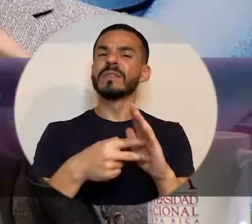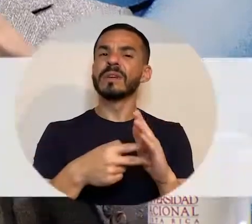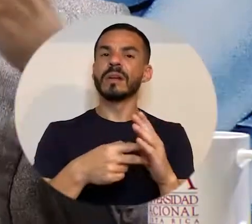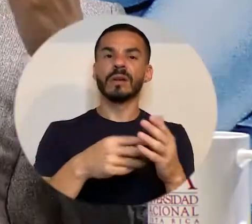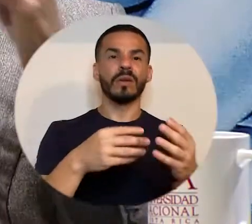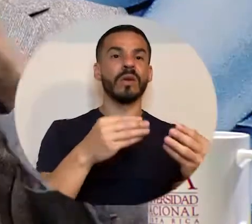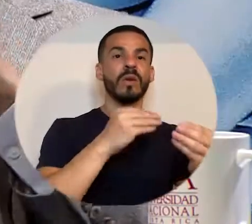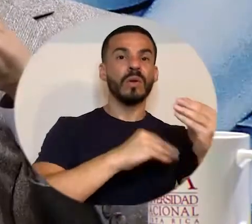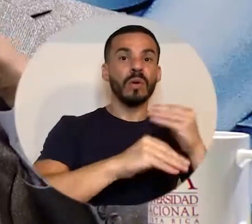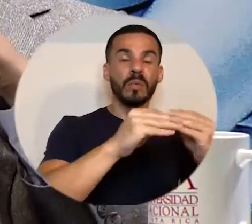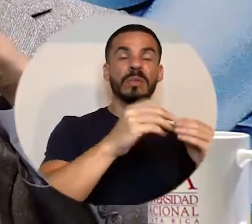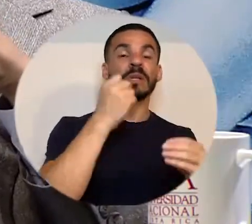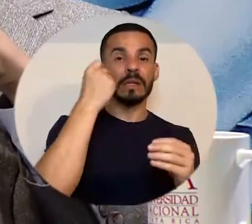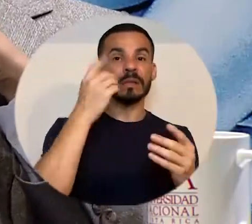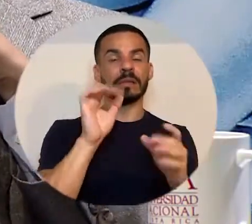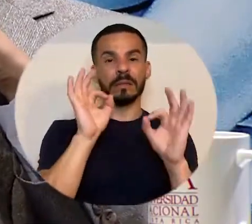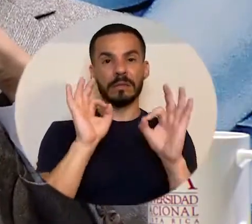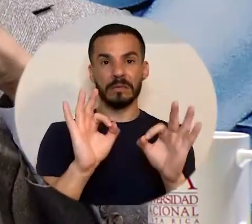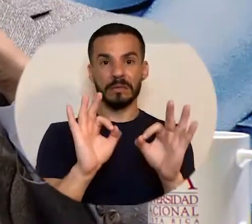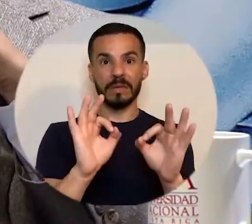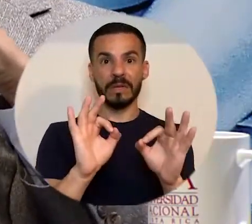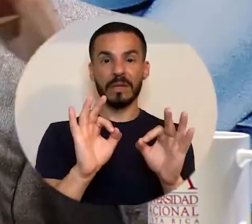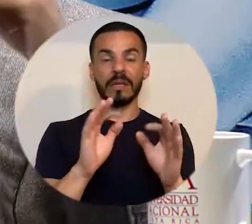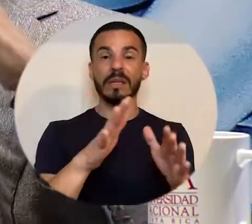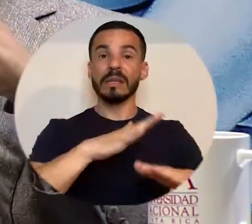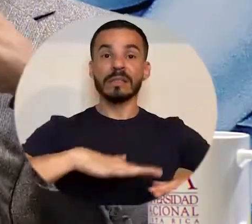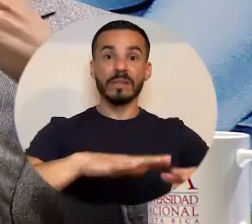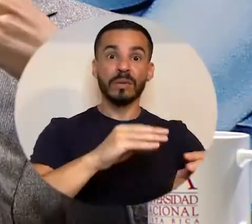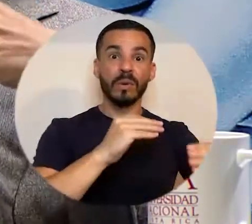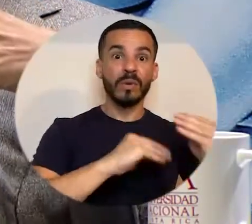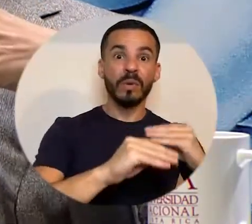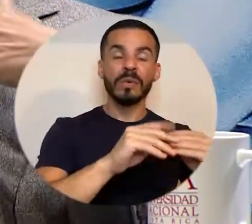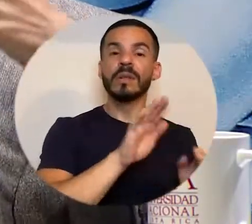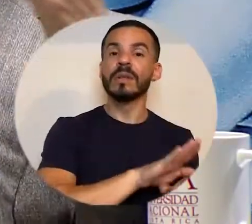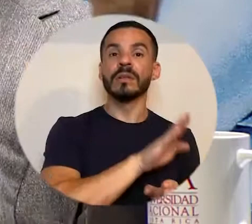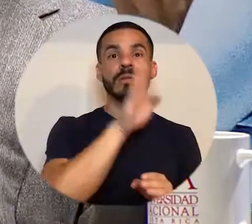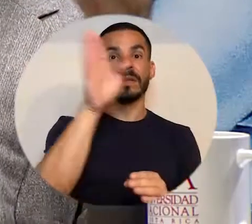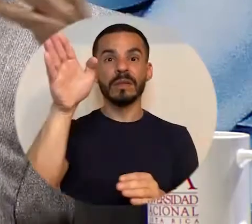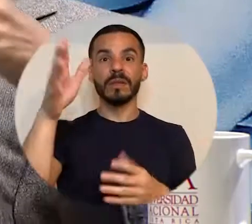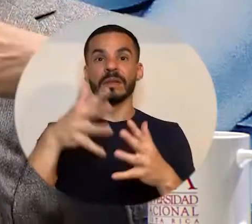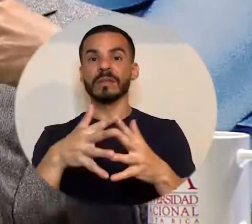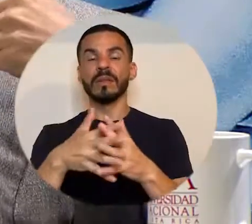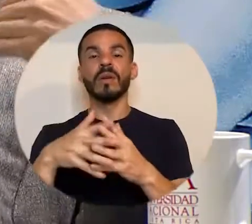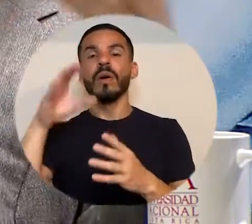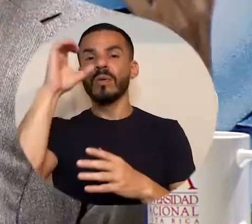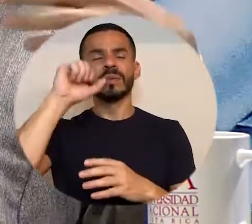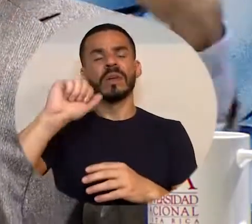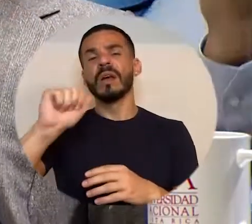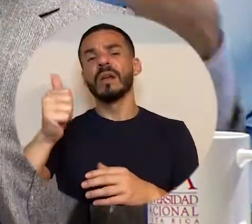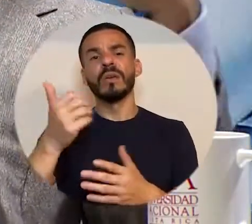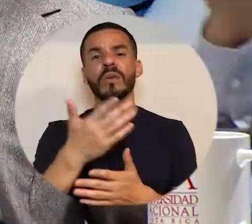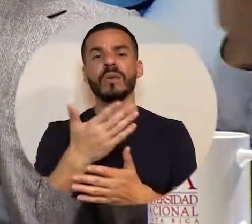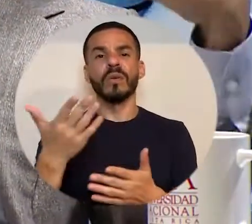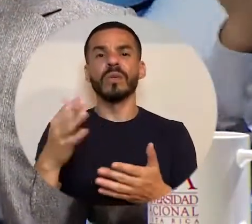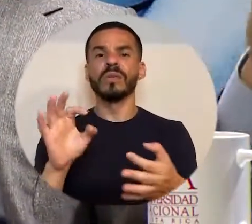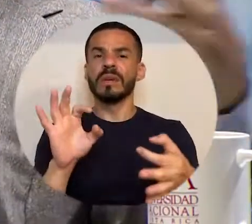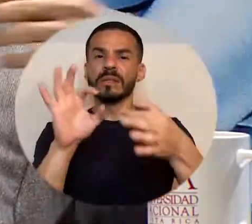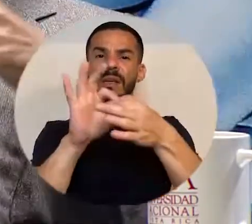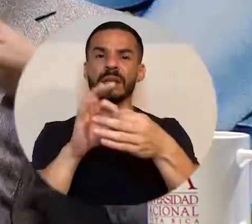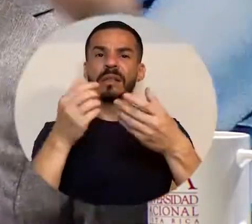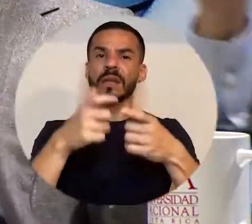decir con esto? El sector comercial lo comprende muy bien, es decir, el sector comercial ha ido hacia los Estados Unidos a buscar